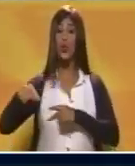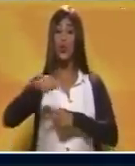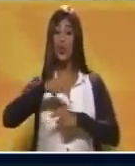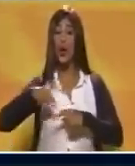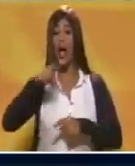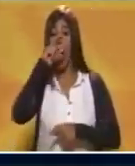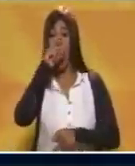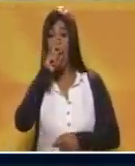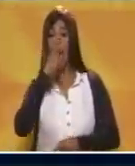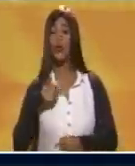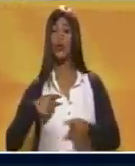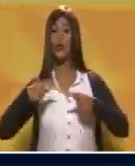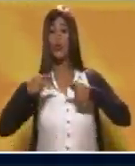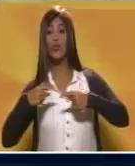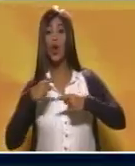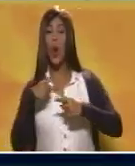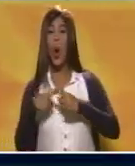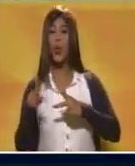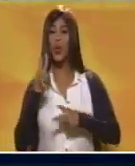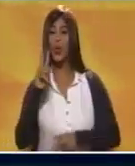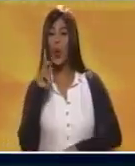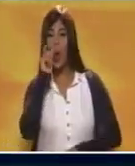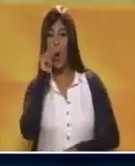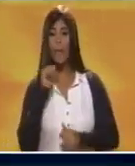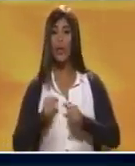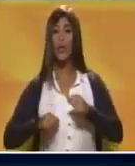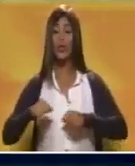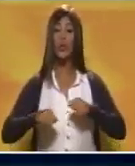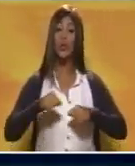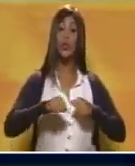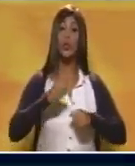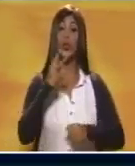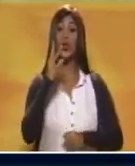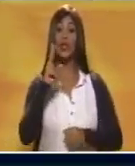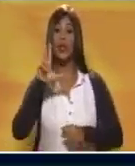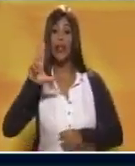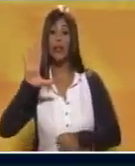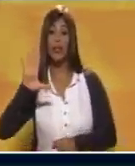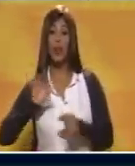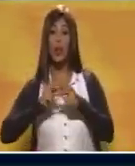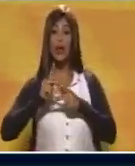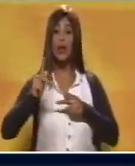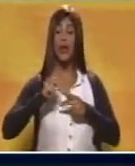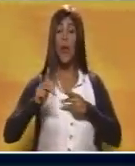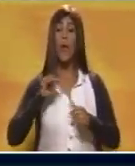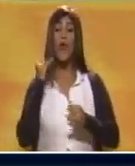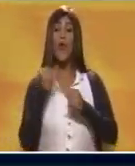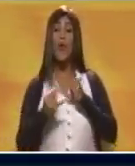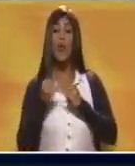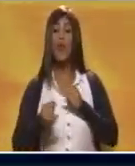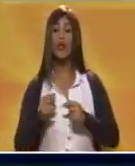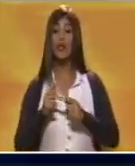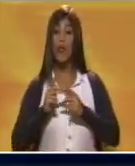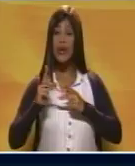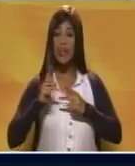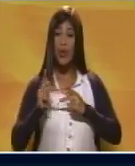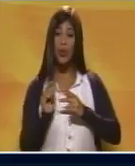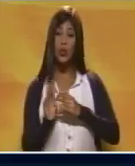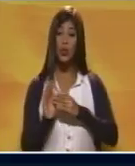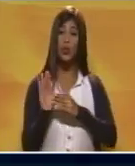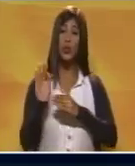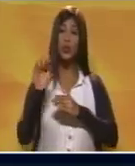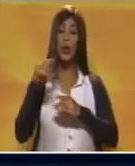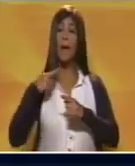año disputada entre Orbetello y Frascati con un recorrido de 235 kilómetros y que tuvo su último kilómetro en ascenso. El